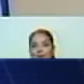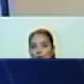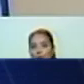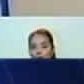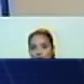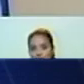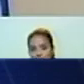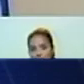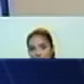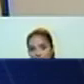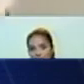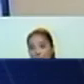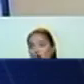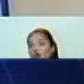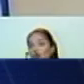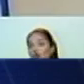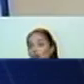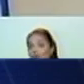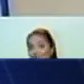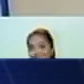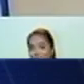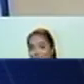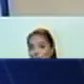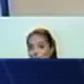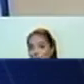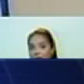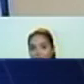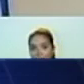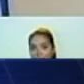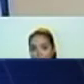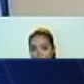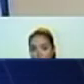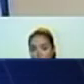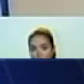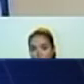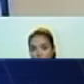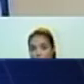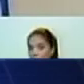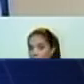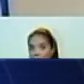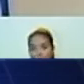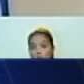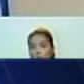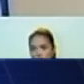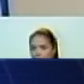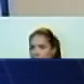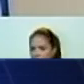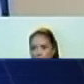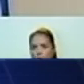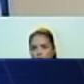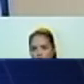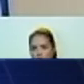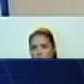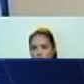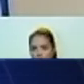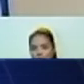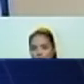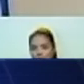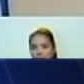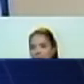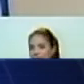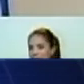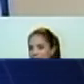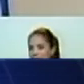Solamente en este banco que ustedes ya conocen y se identifica como